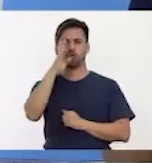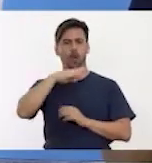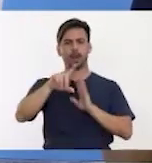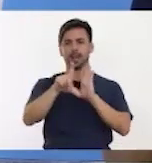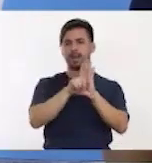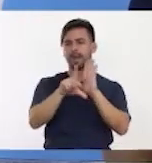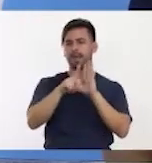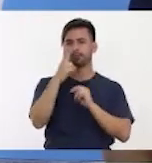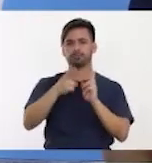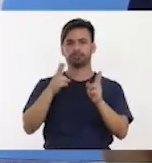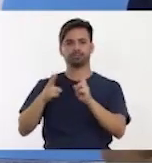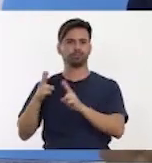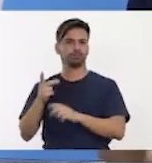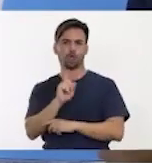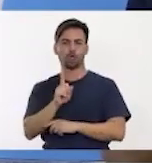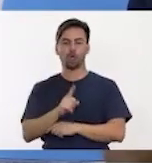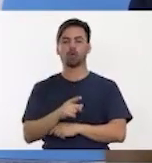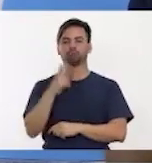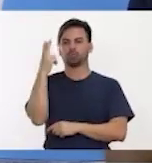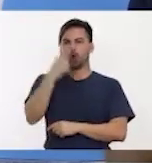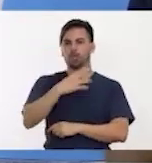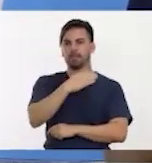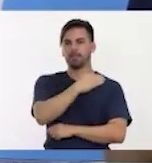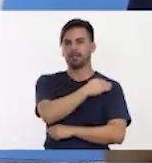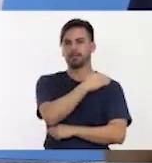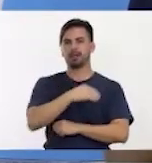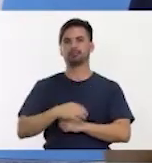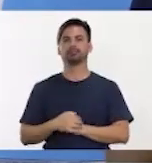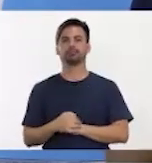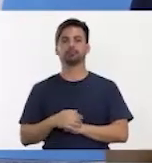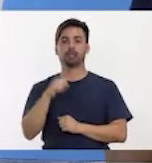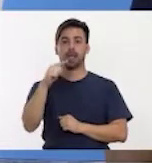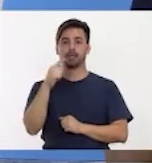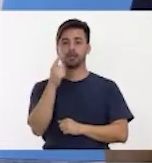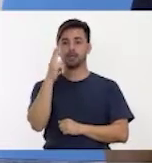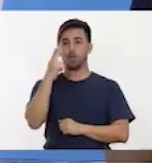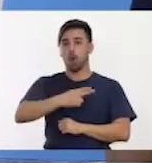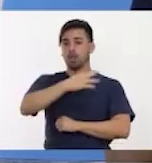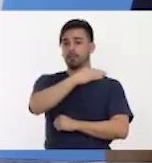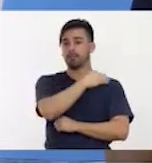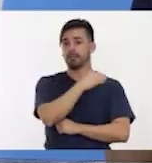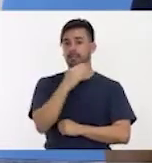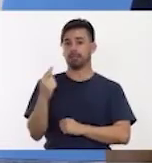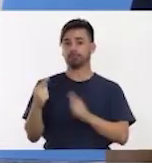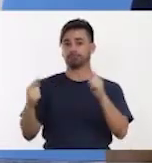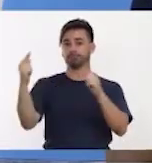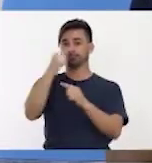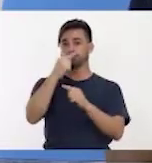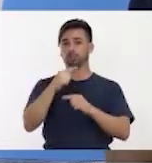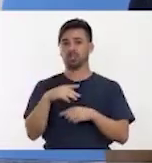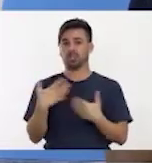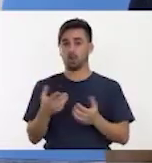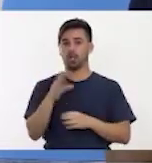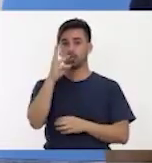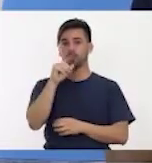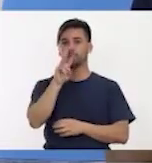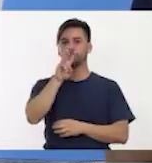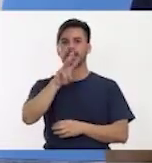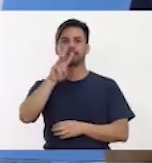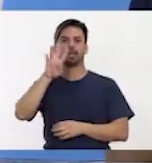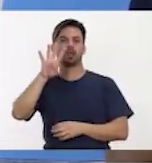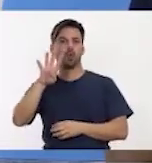leyes, sino mediante órdenes militares. Y de estas órdenes militares deben destacar la 34, o de los